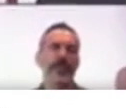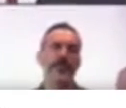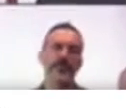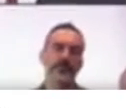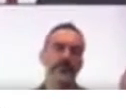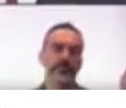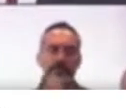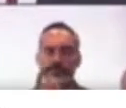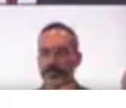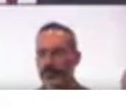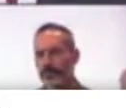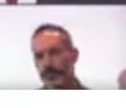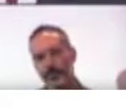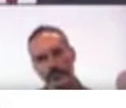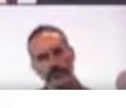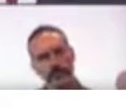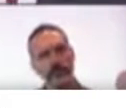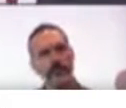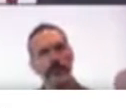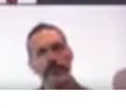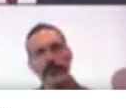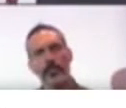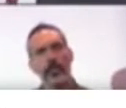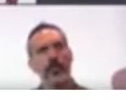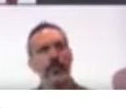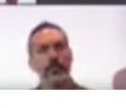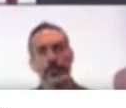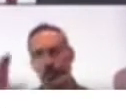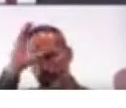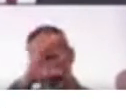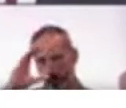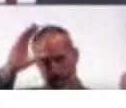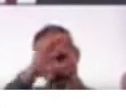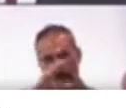Muchas acciones, y sobre todo acciones culturales.